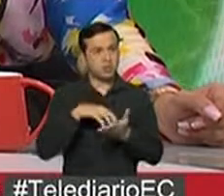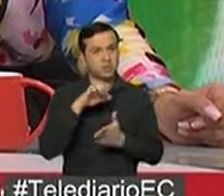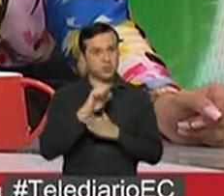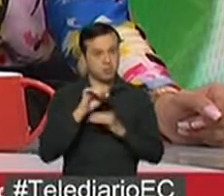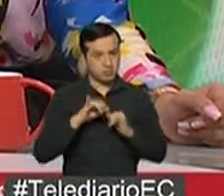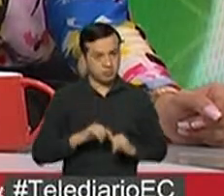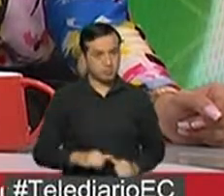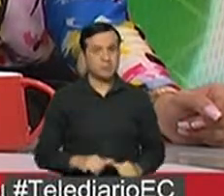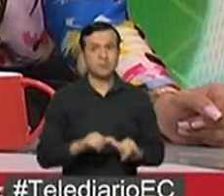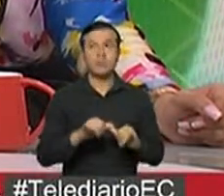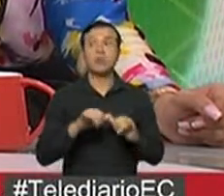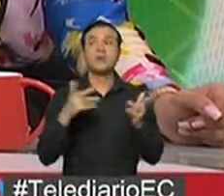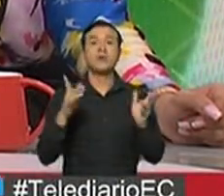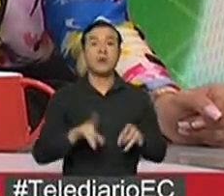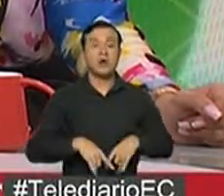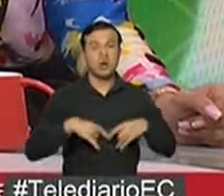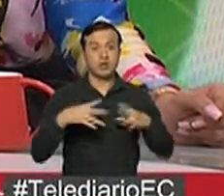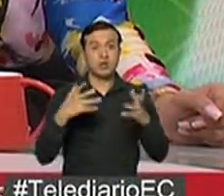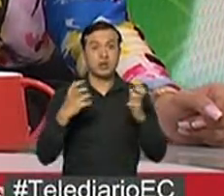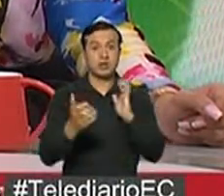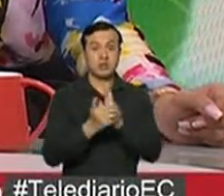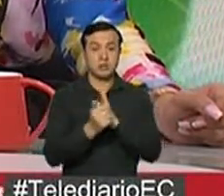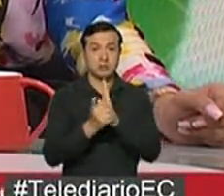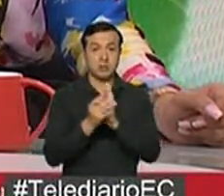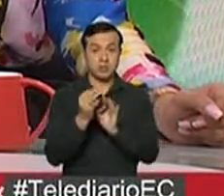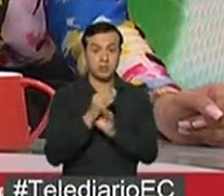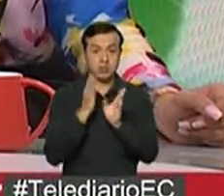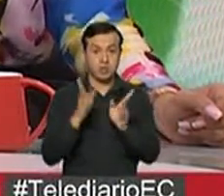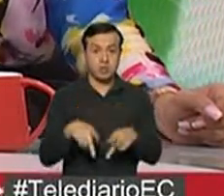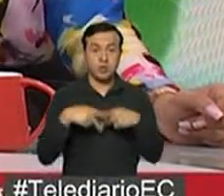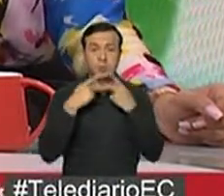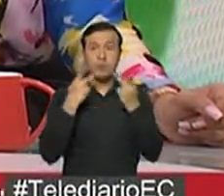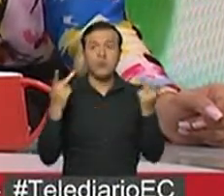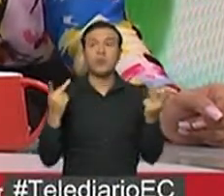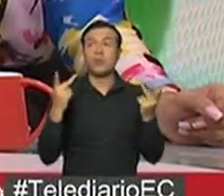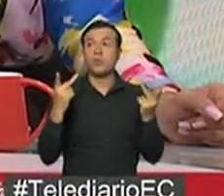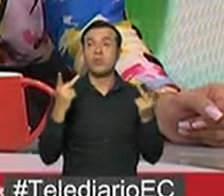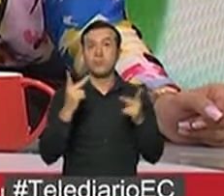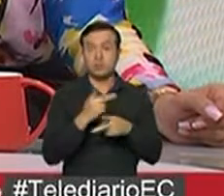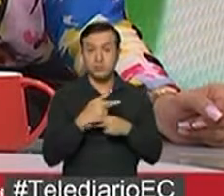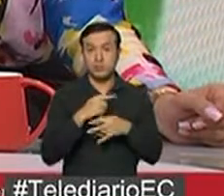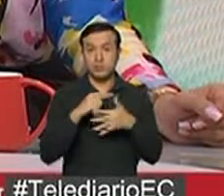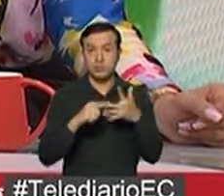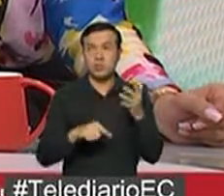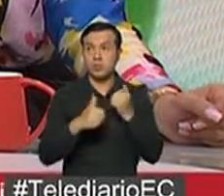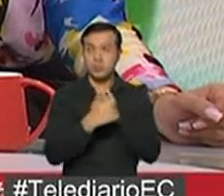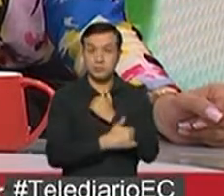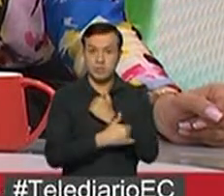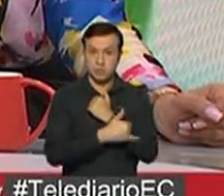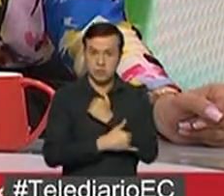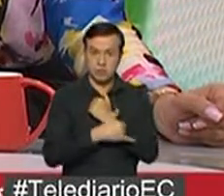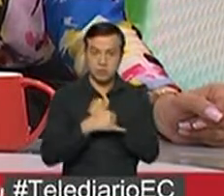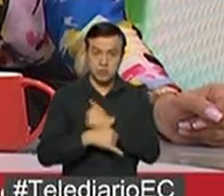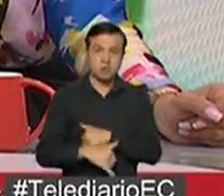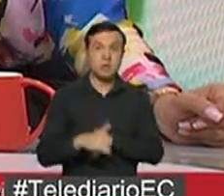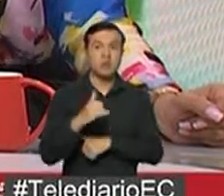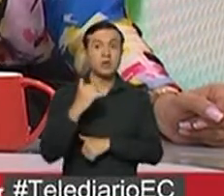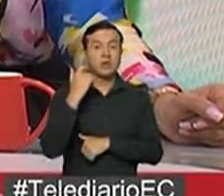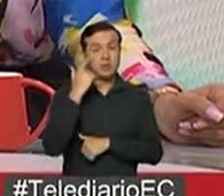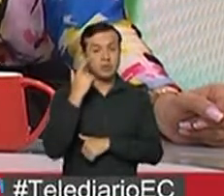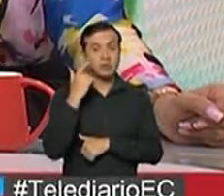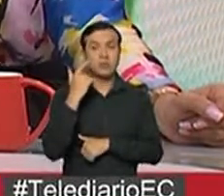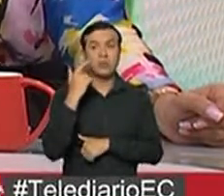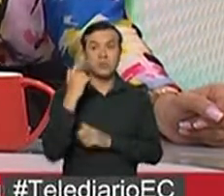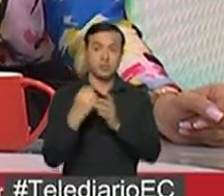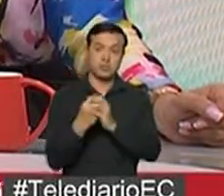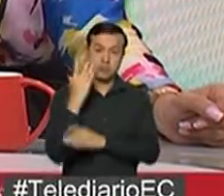mantiene con australia y que busca capacitar a funcionarios públicos productores y exportadores para contrarrestar la llegada del hongo a las